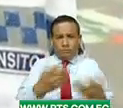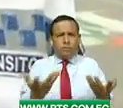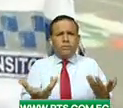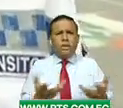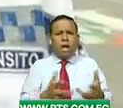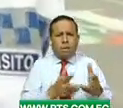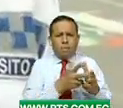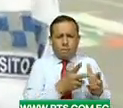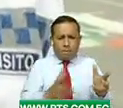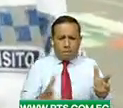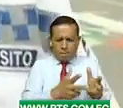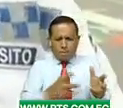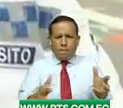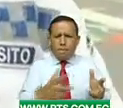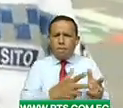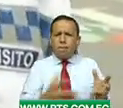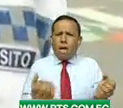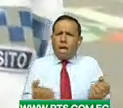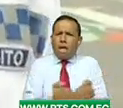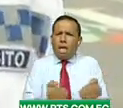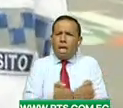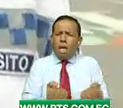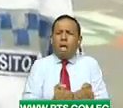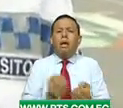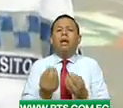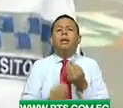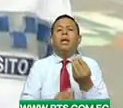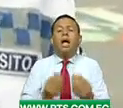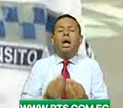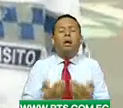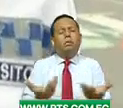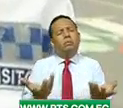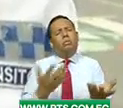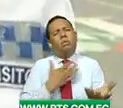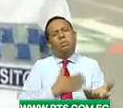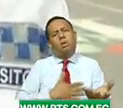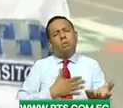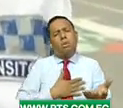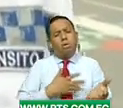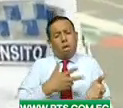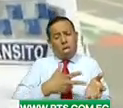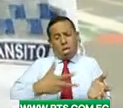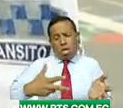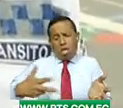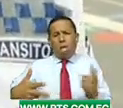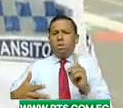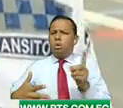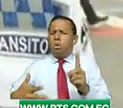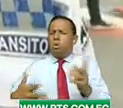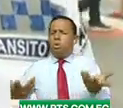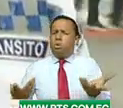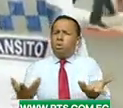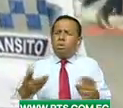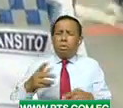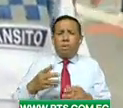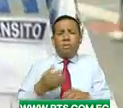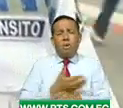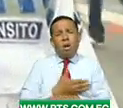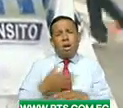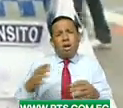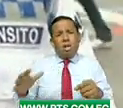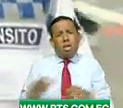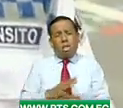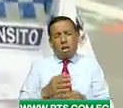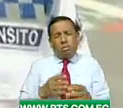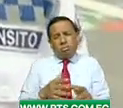parqueos interiores, que no se queden estacionados afuera porque nos cierran un carril de circulación y esto causa que haya congestionamiento. En